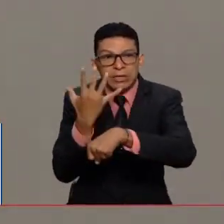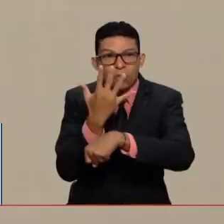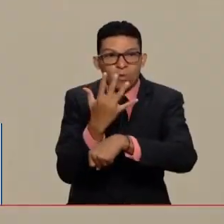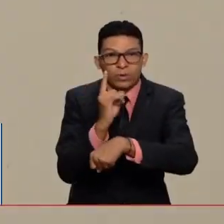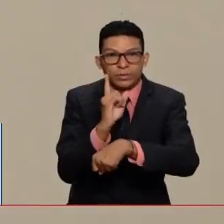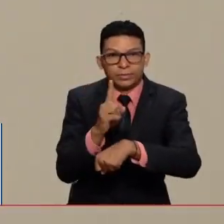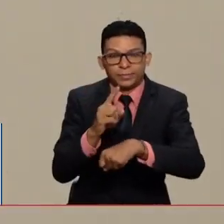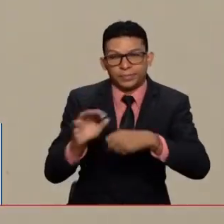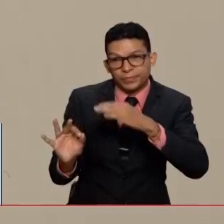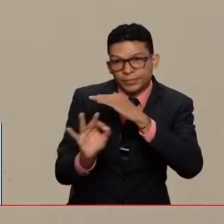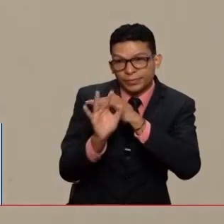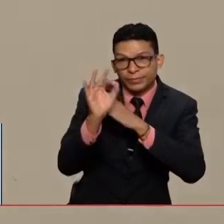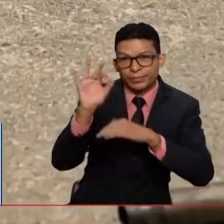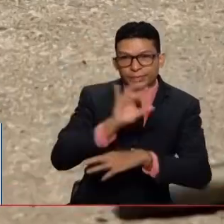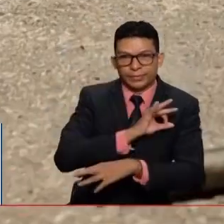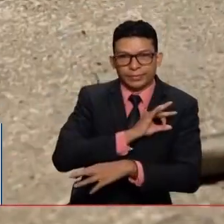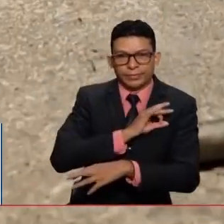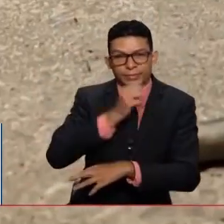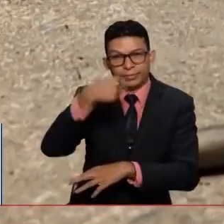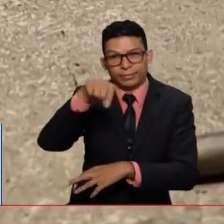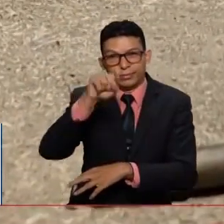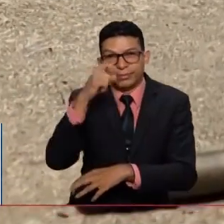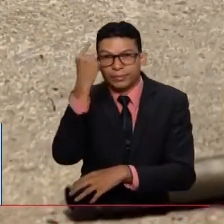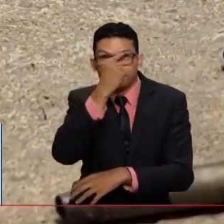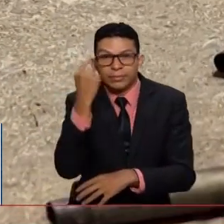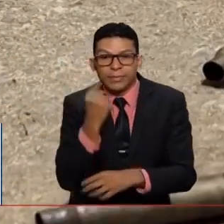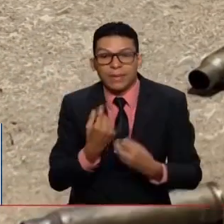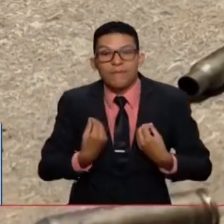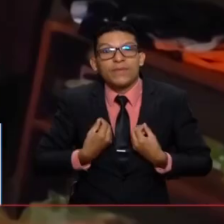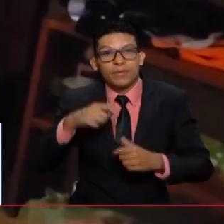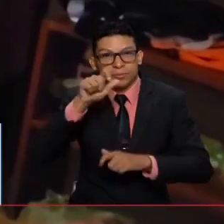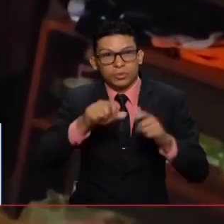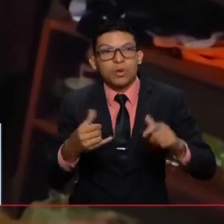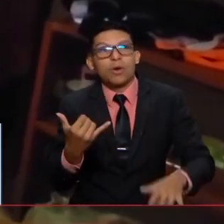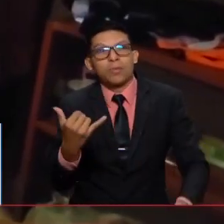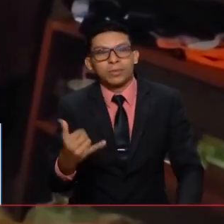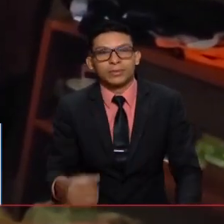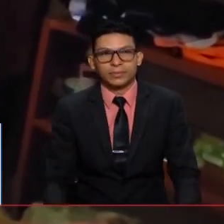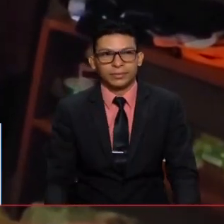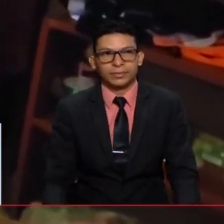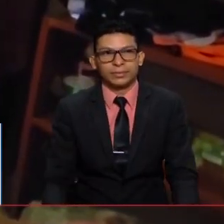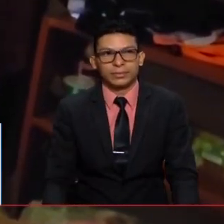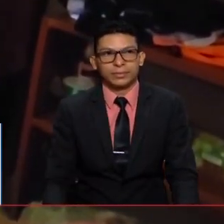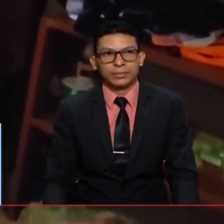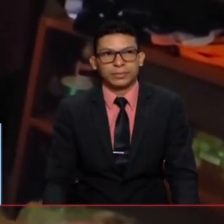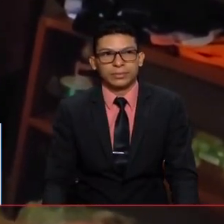madrugada del sábado 16 de septiembre los habitantes de este corregimiento.